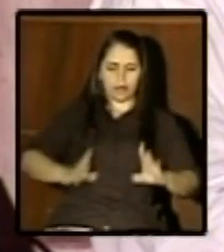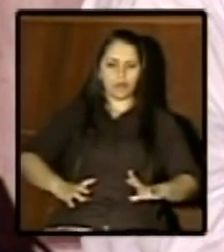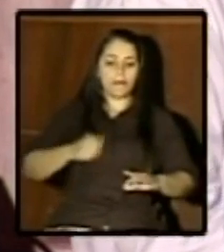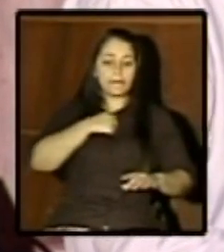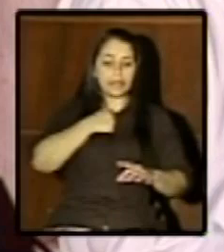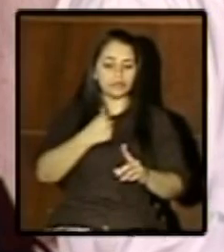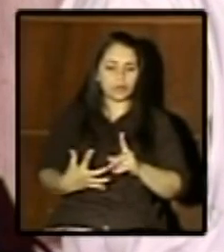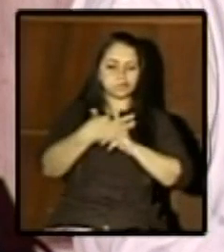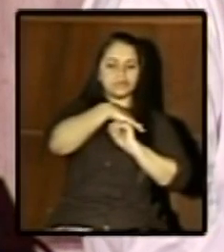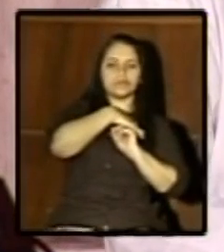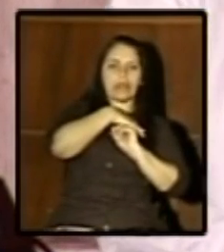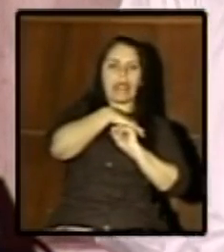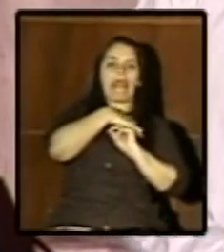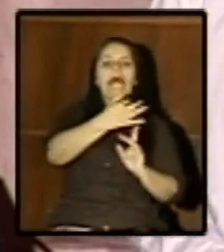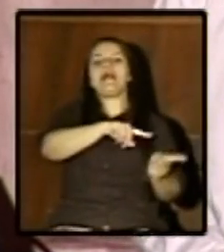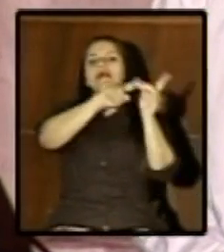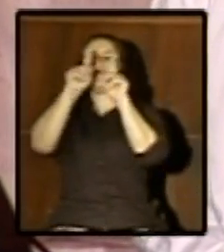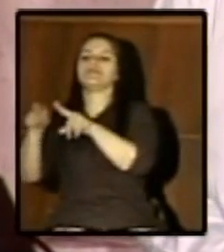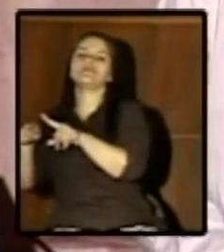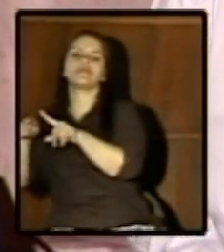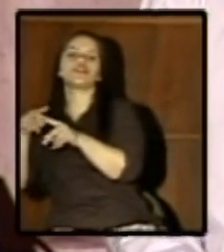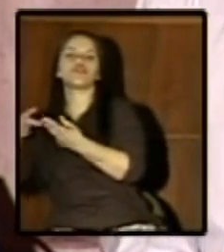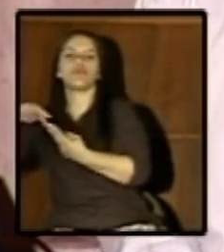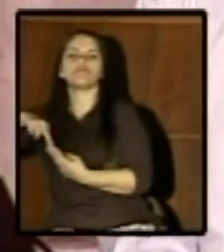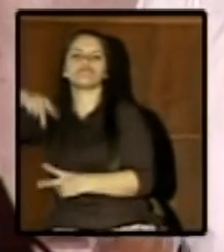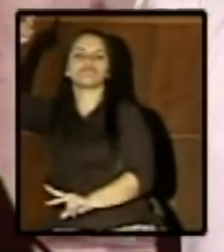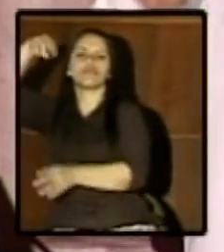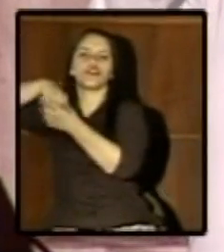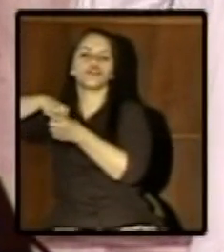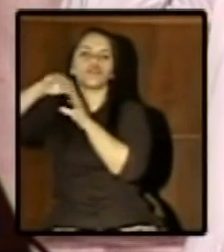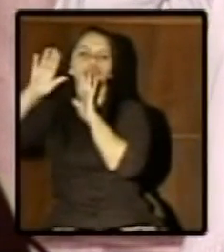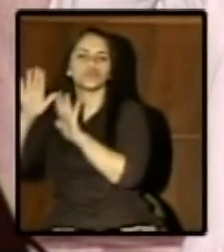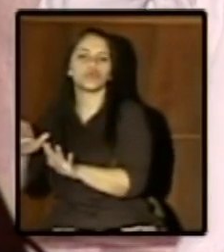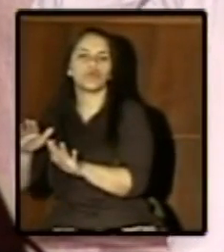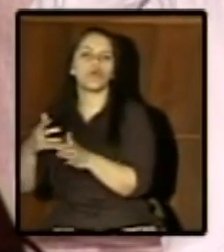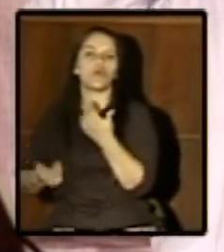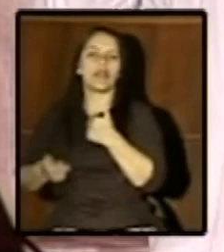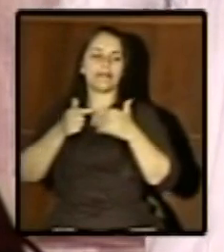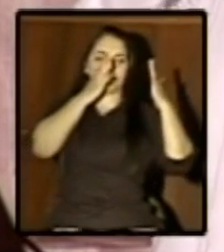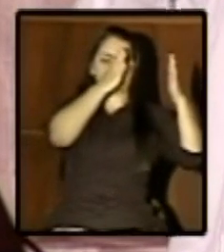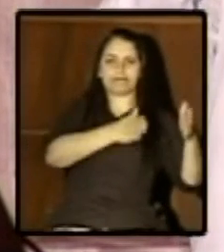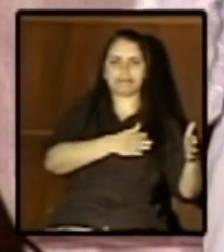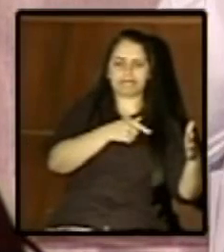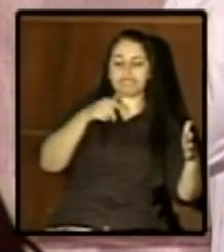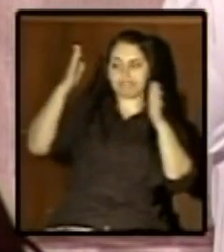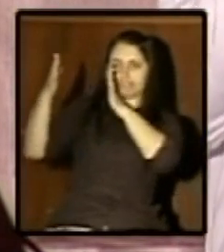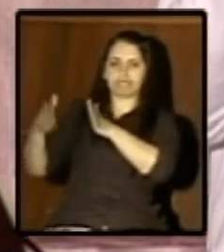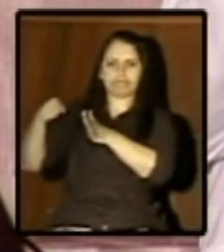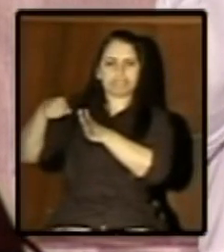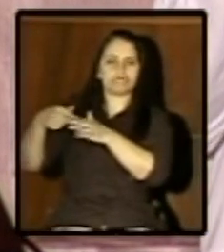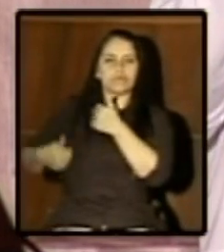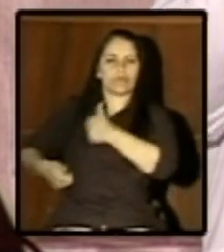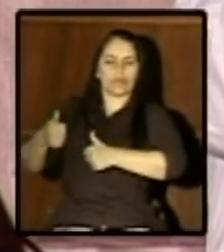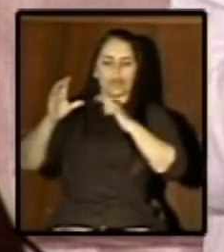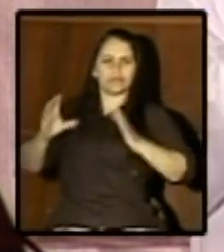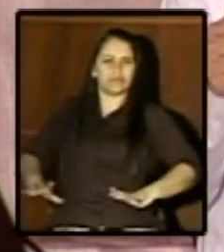esta se da un proceso inmune en el cual el organismo se ataca a sí mismo. En esta se da un proceso metabólico